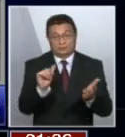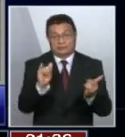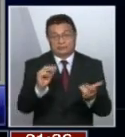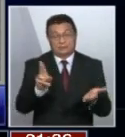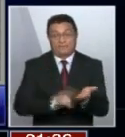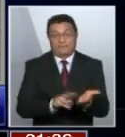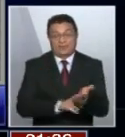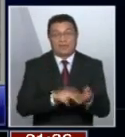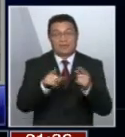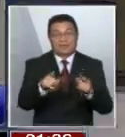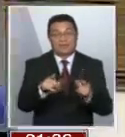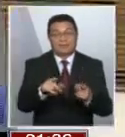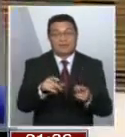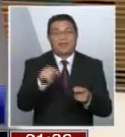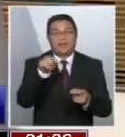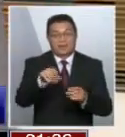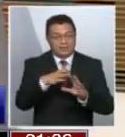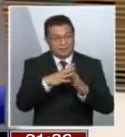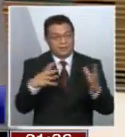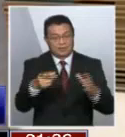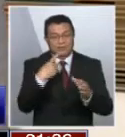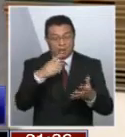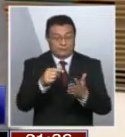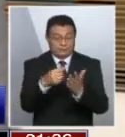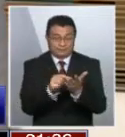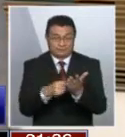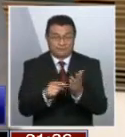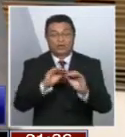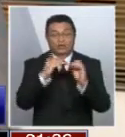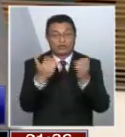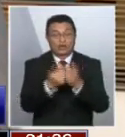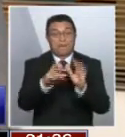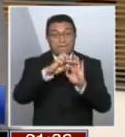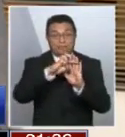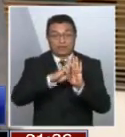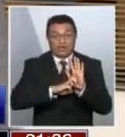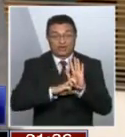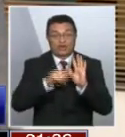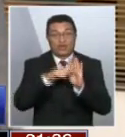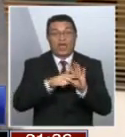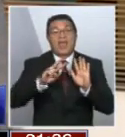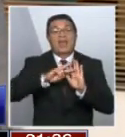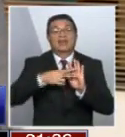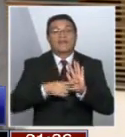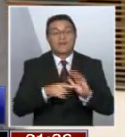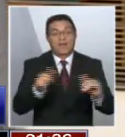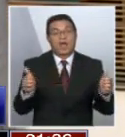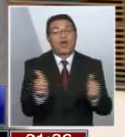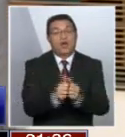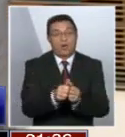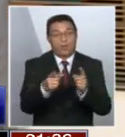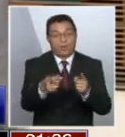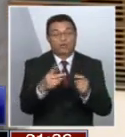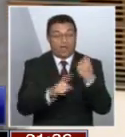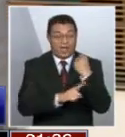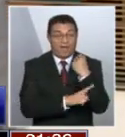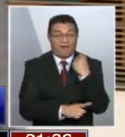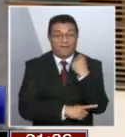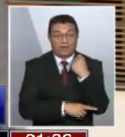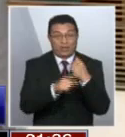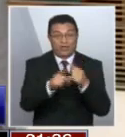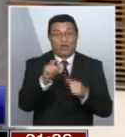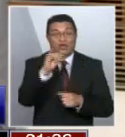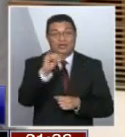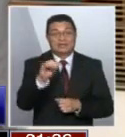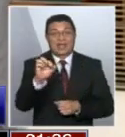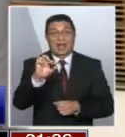Efectivamente, tanto es así que cuando diseñamos el anteproyecto de reforma junto con el abogado Patricio Zapata